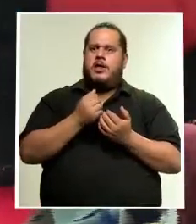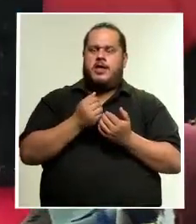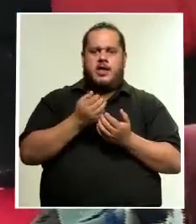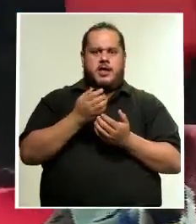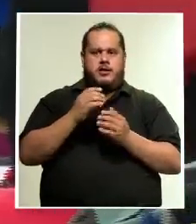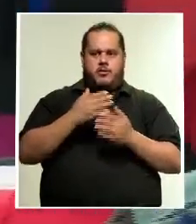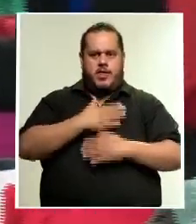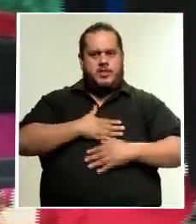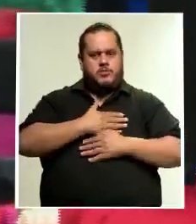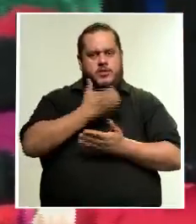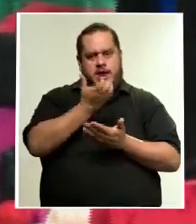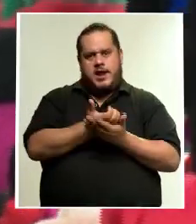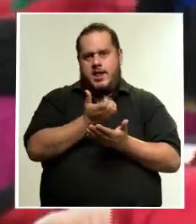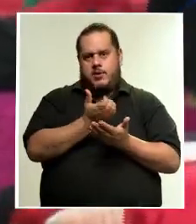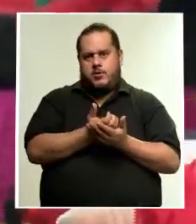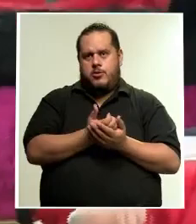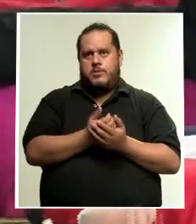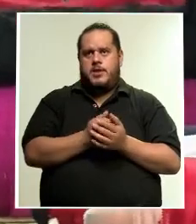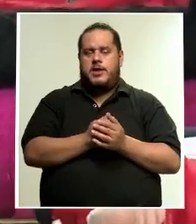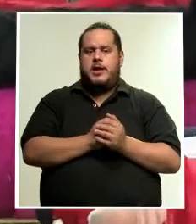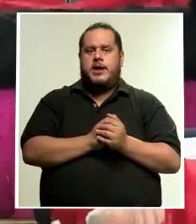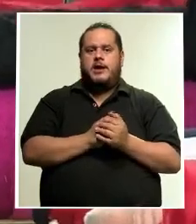economía, uno de los sectores